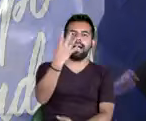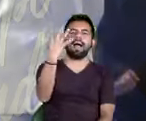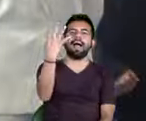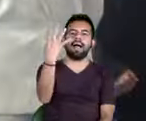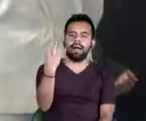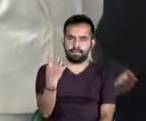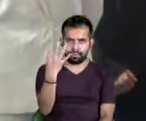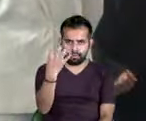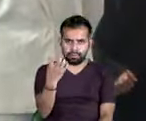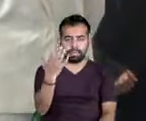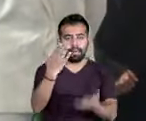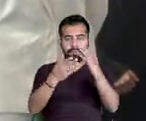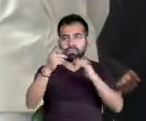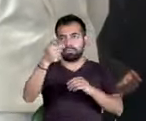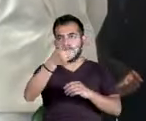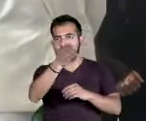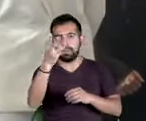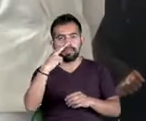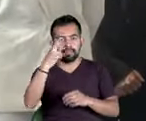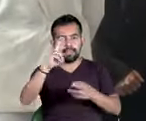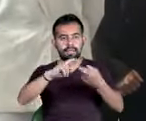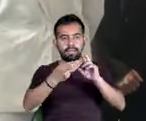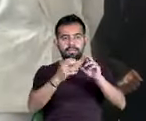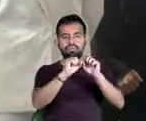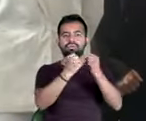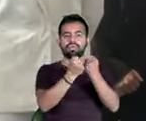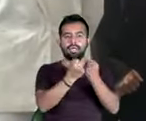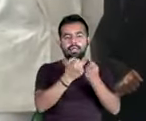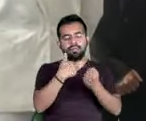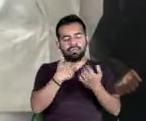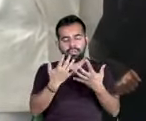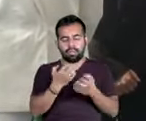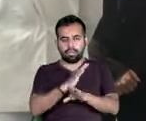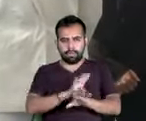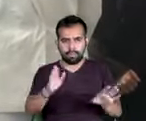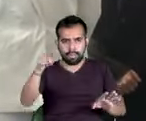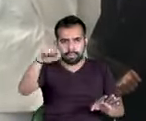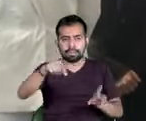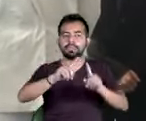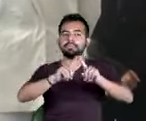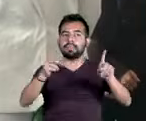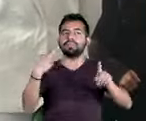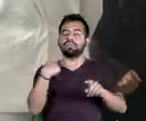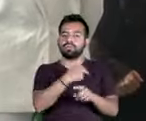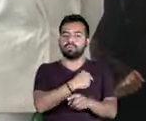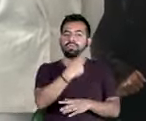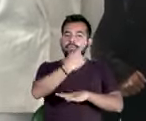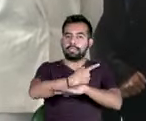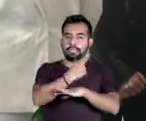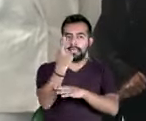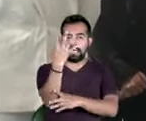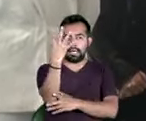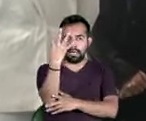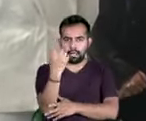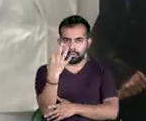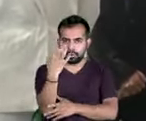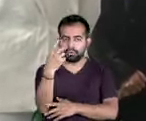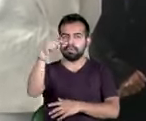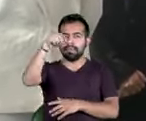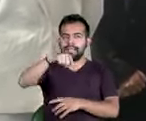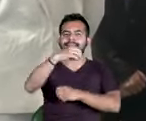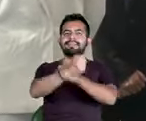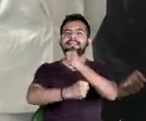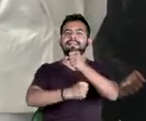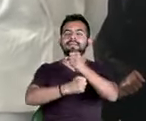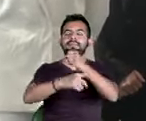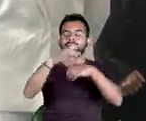seguramente lo verán en nuestras redes sociales. Yo quisiera ir terminando ya con esto, que a pesar de que entremos el día 14, nuestro trabajo en la